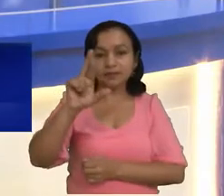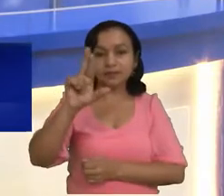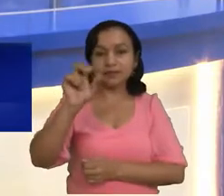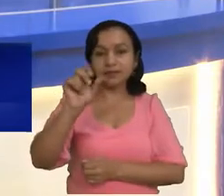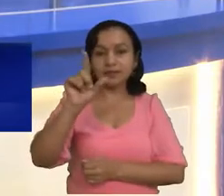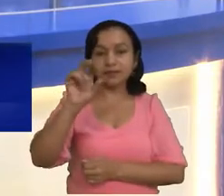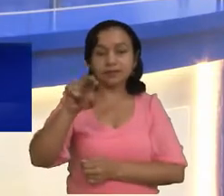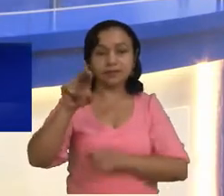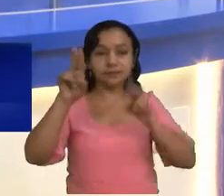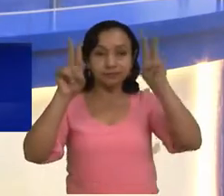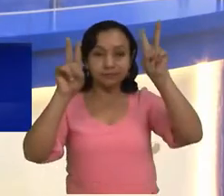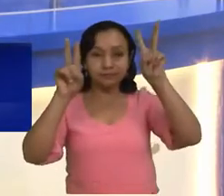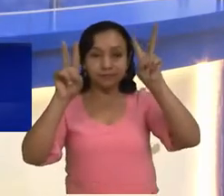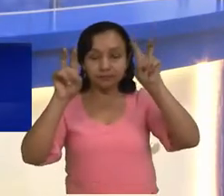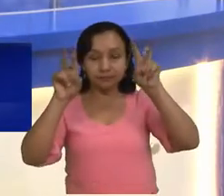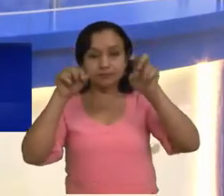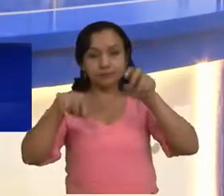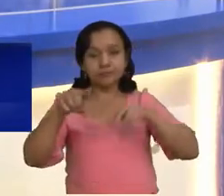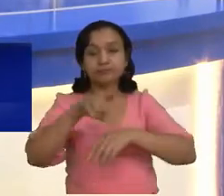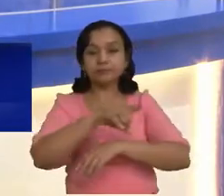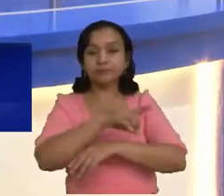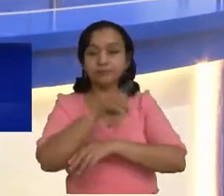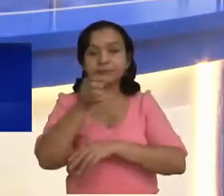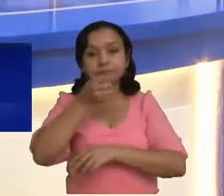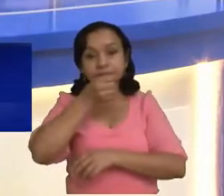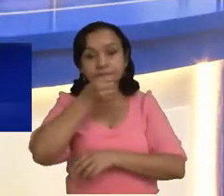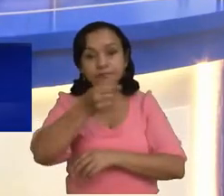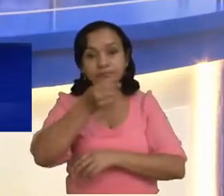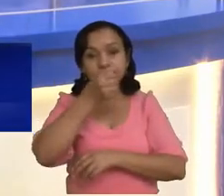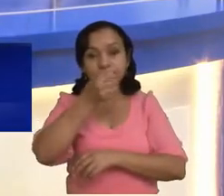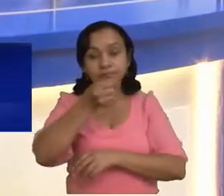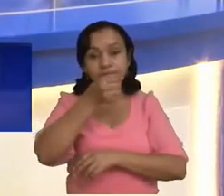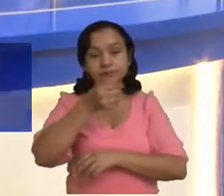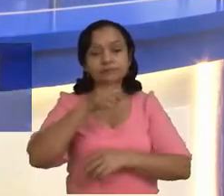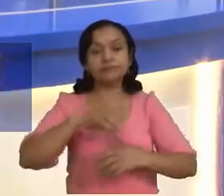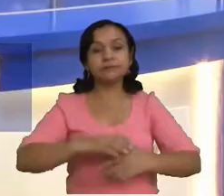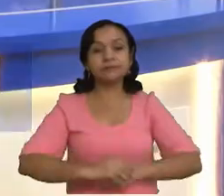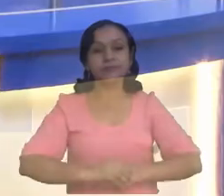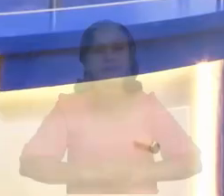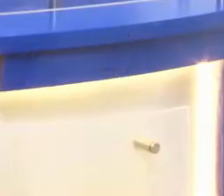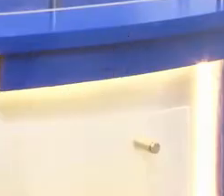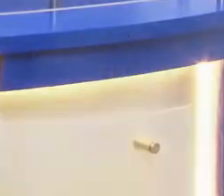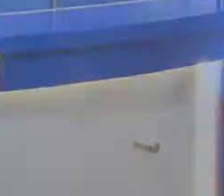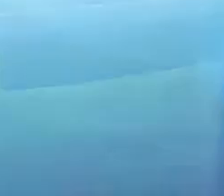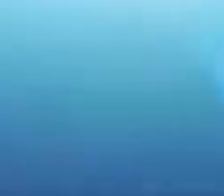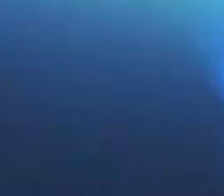dejamos a continuación con los titulares de las principales noticias que verán en esta emisión.